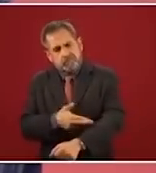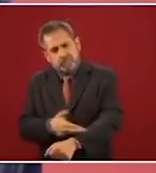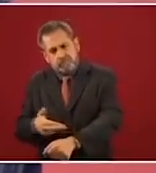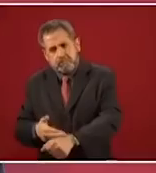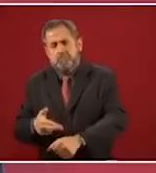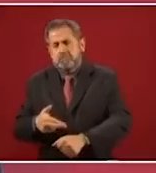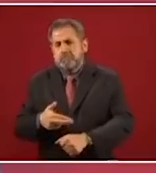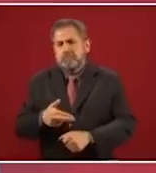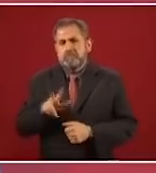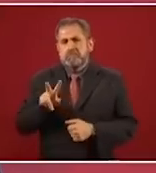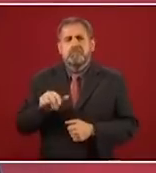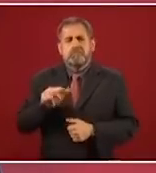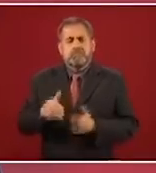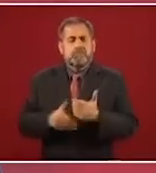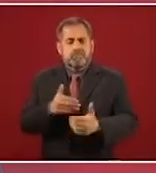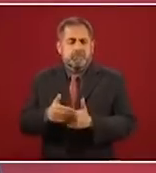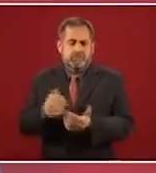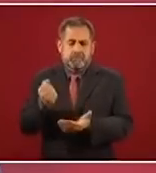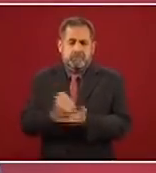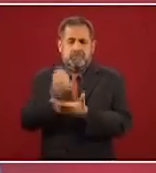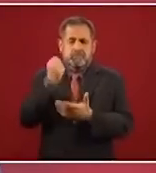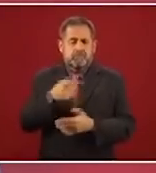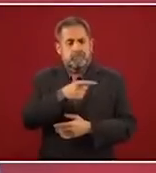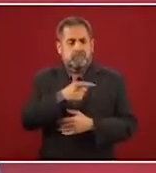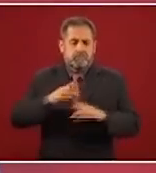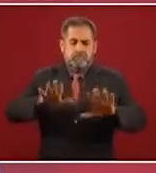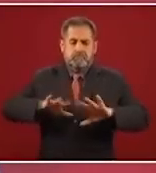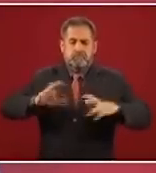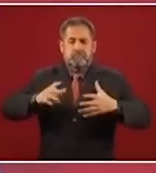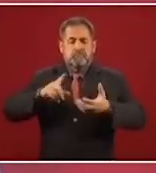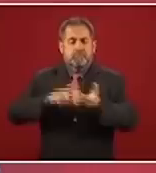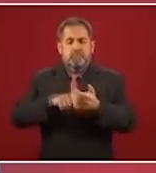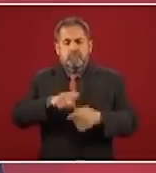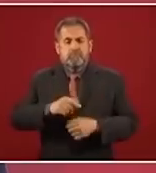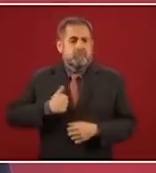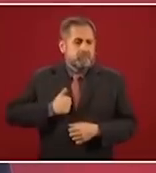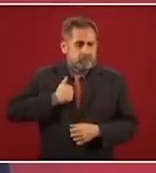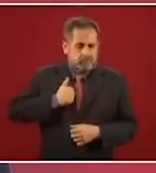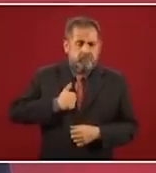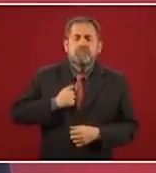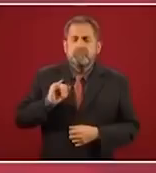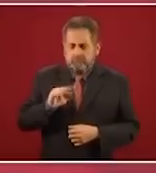se apresura la aprobación en el Parlamento de Canadá